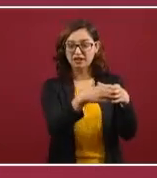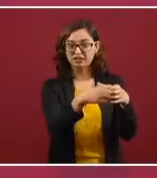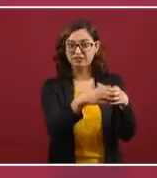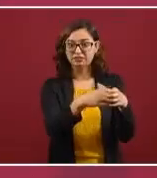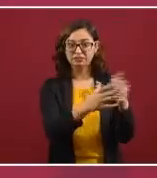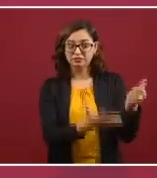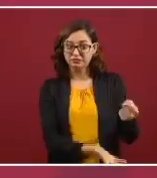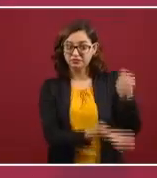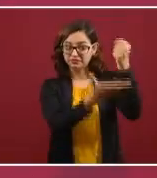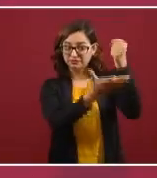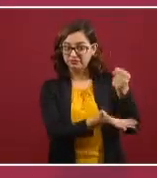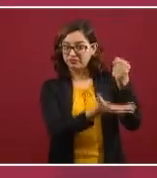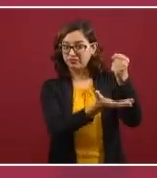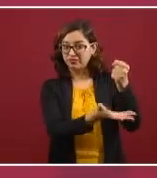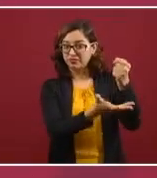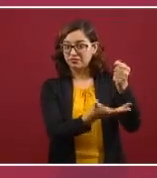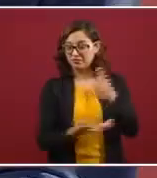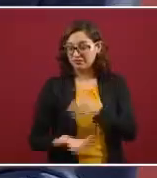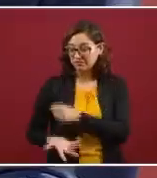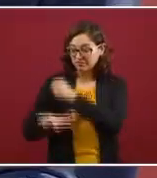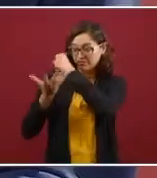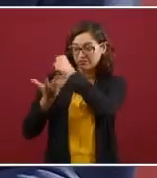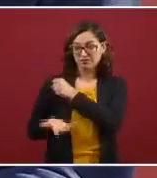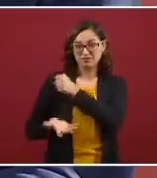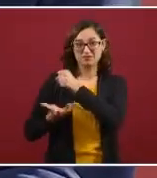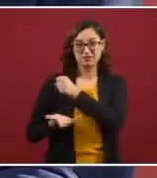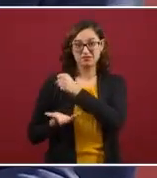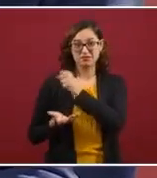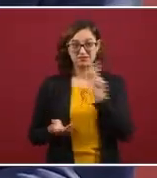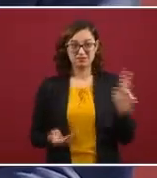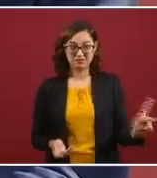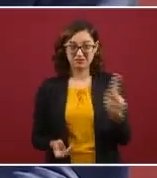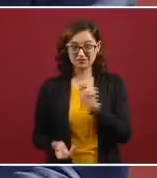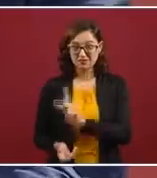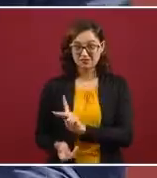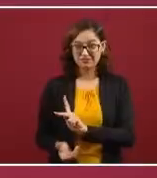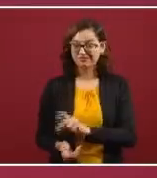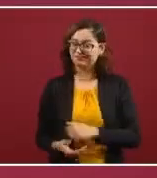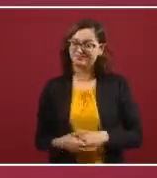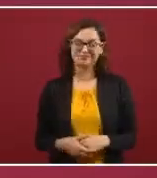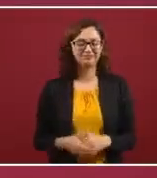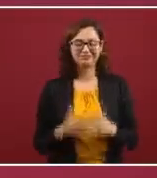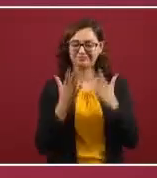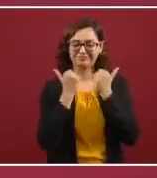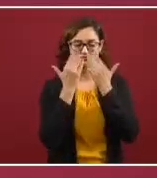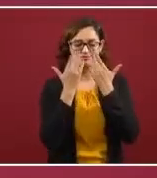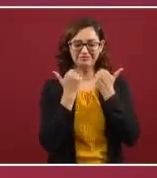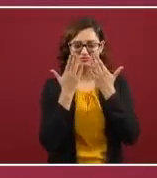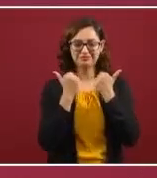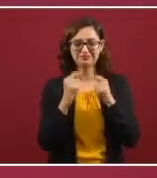que tenga más poder que el Estado,